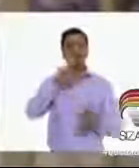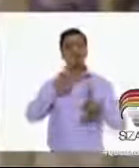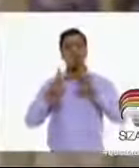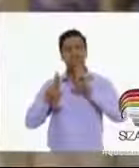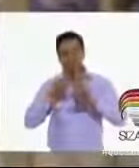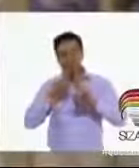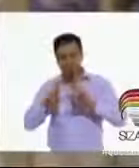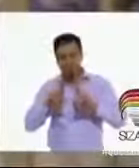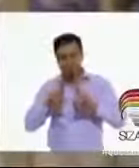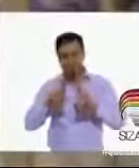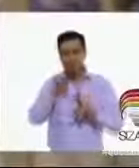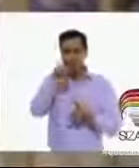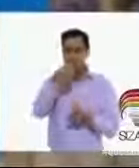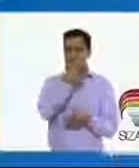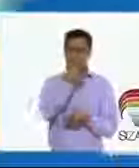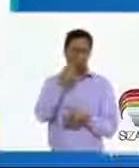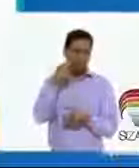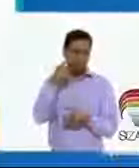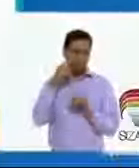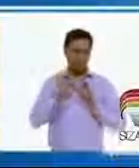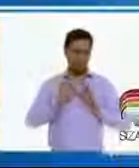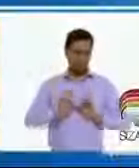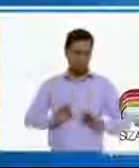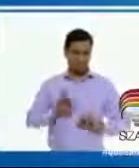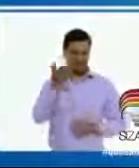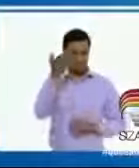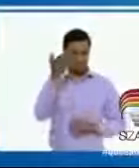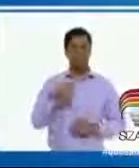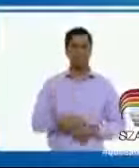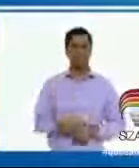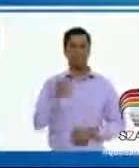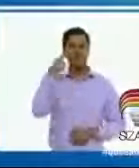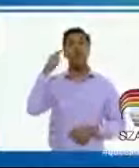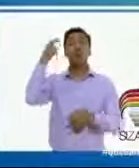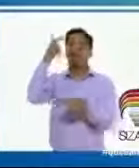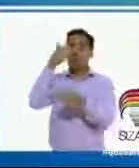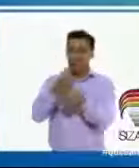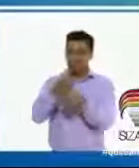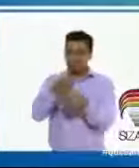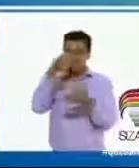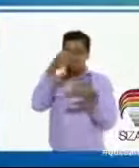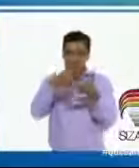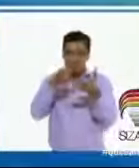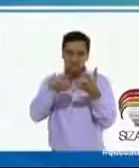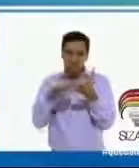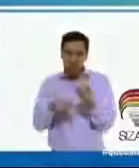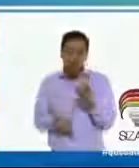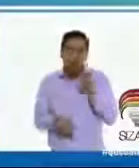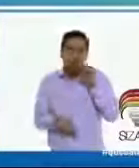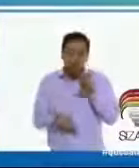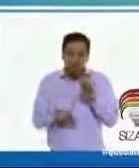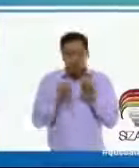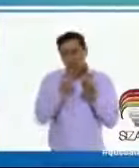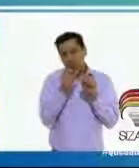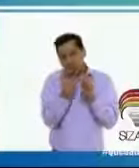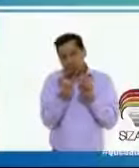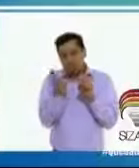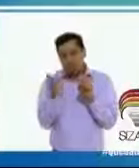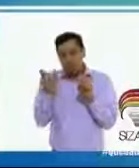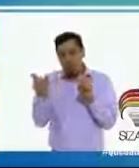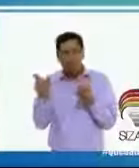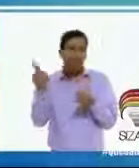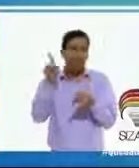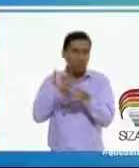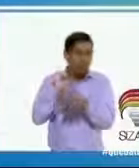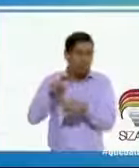responderlas y hacerlas a tu ritmo. Identificarás por qué las décimas son importantes en las actividades